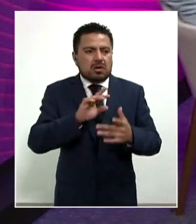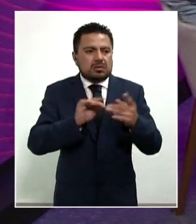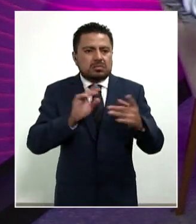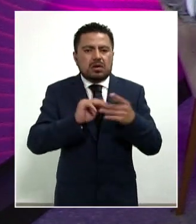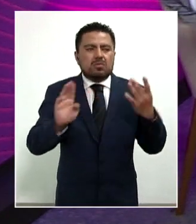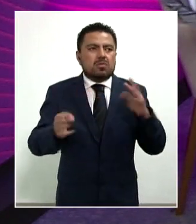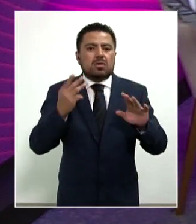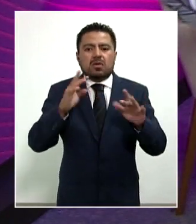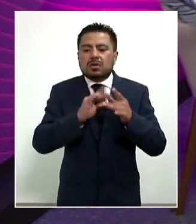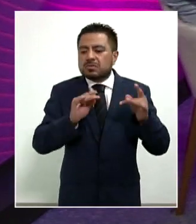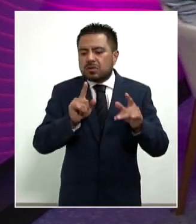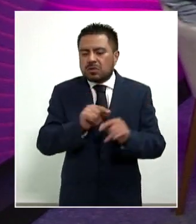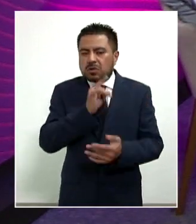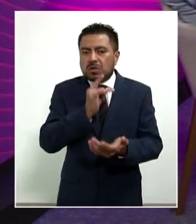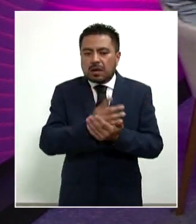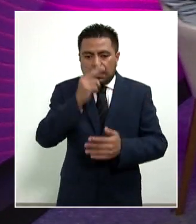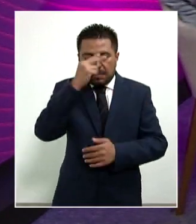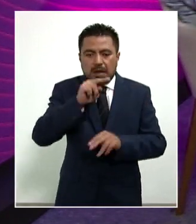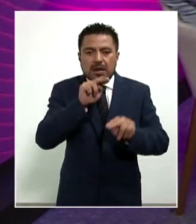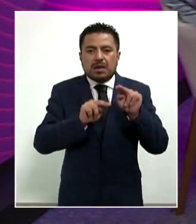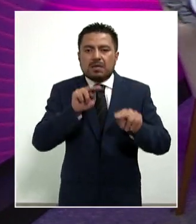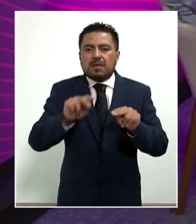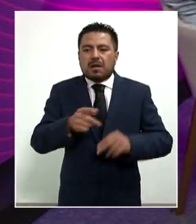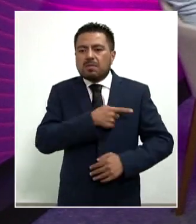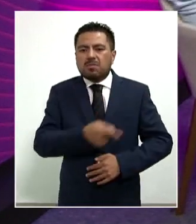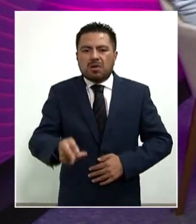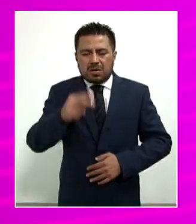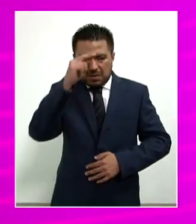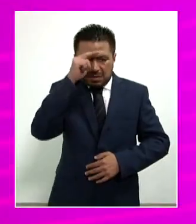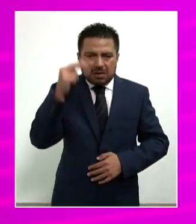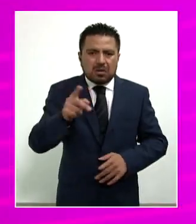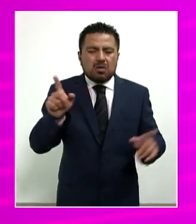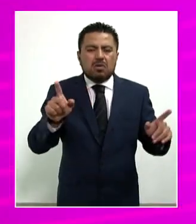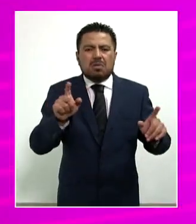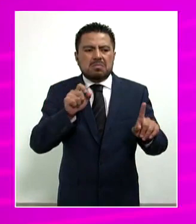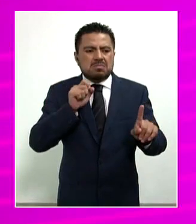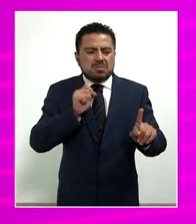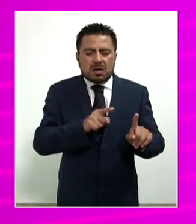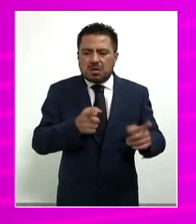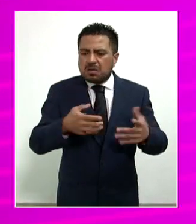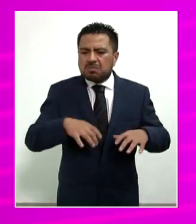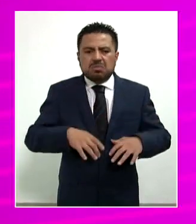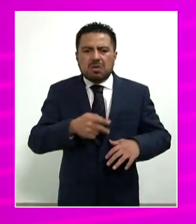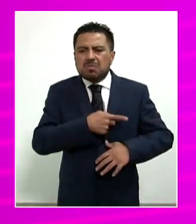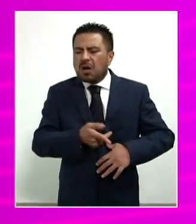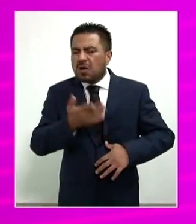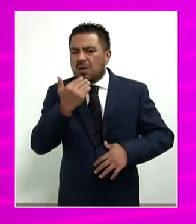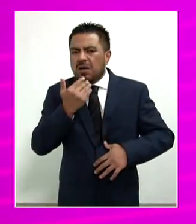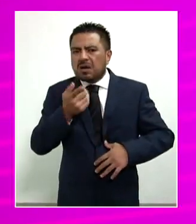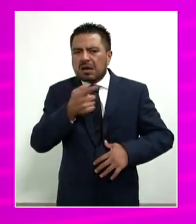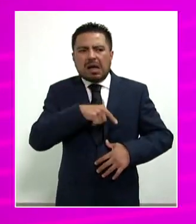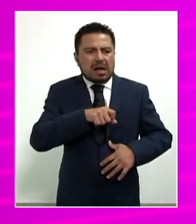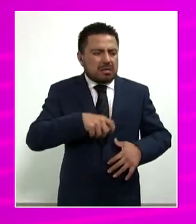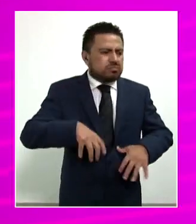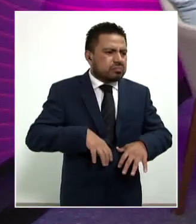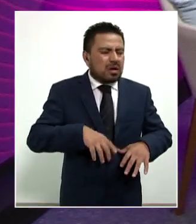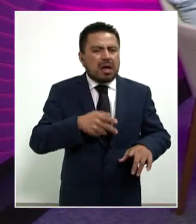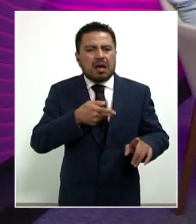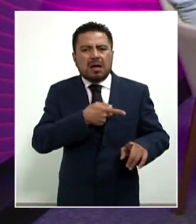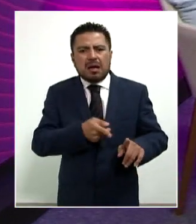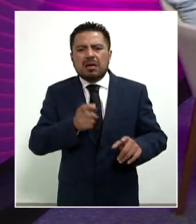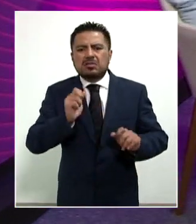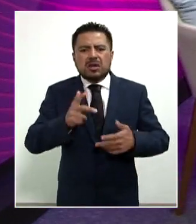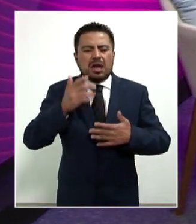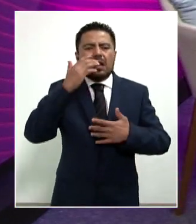mundo, lo explica México. O sea, los niveles de pobreza de México no son los bolsones de pobreza. Tenemos nuestros bolsones de pobreza.